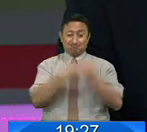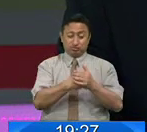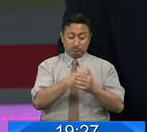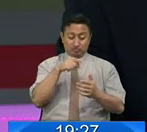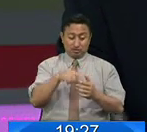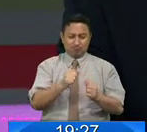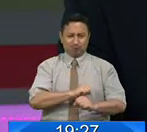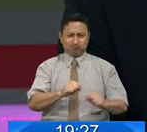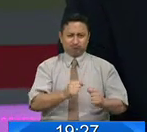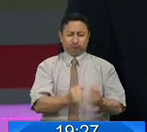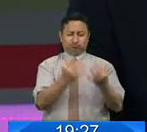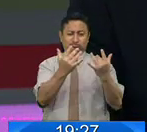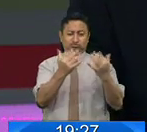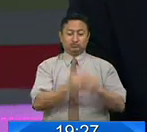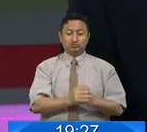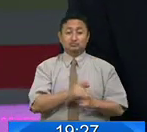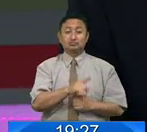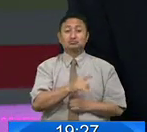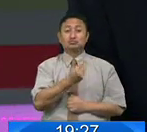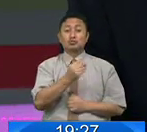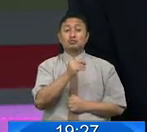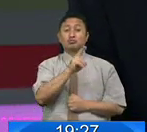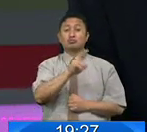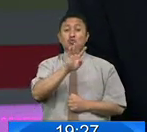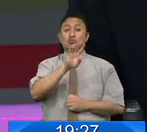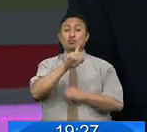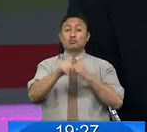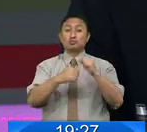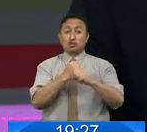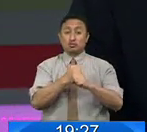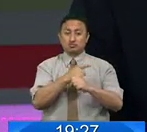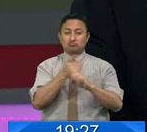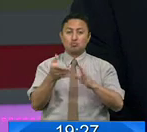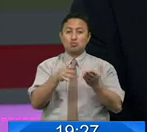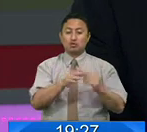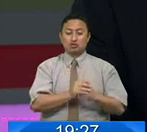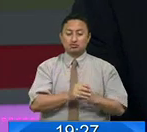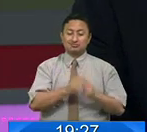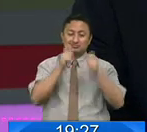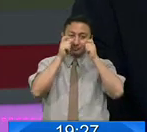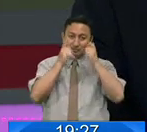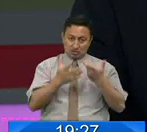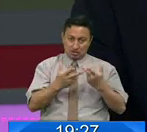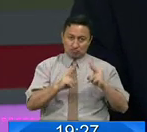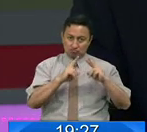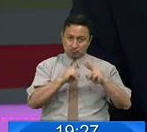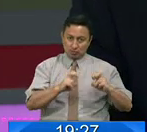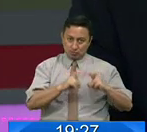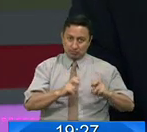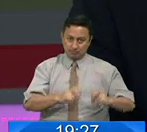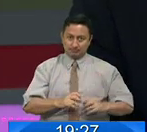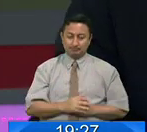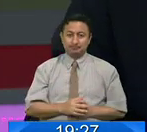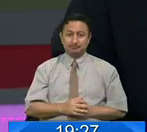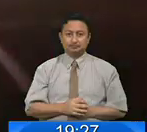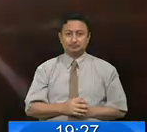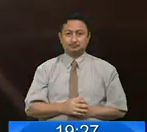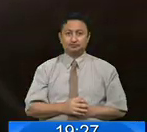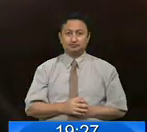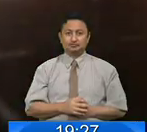tránsito lamentablemente un joven de 24 años falleció la fiscalía está investigando el caso me contamos